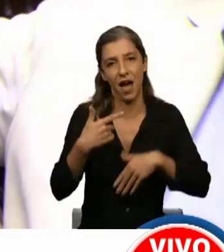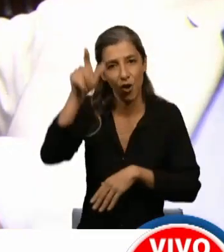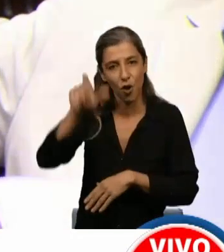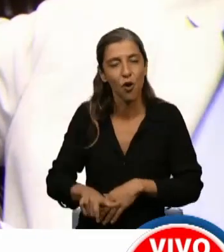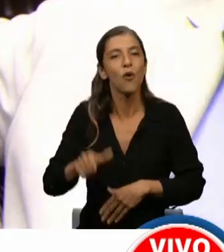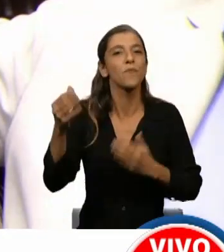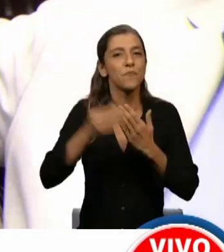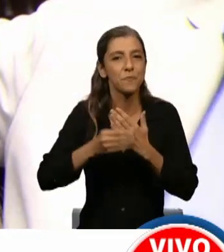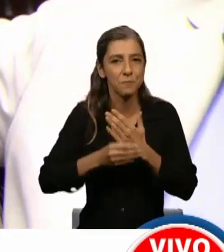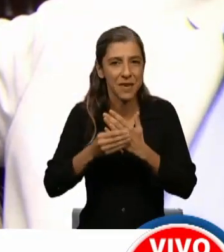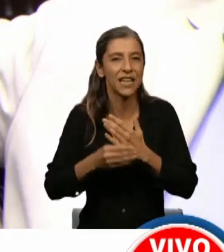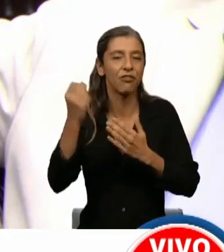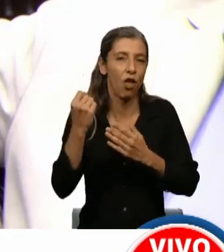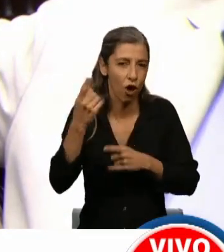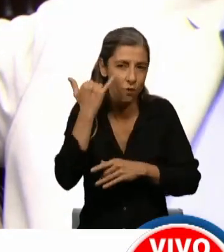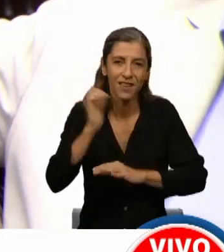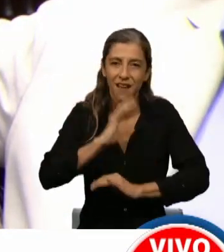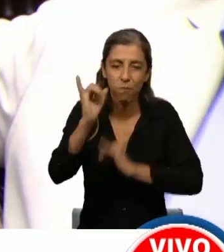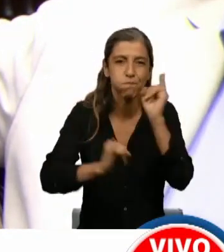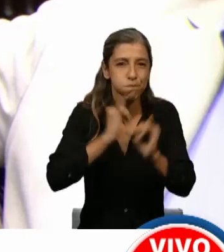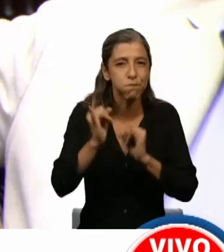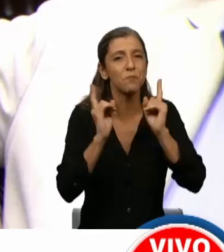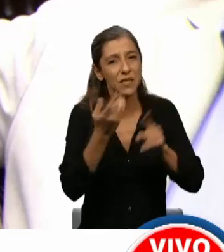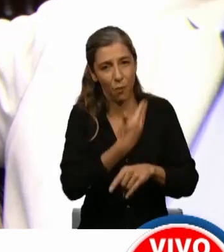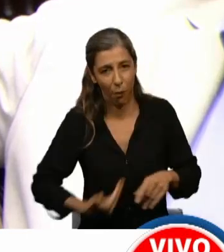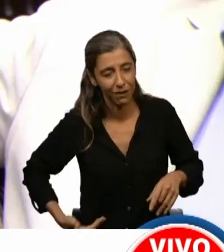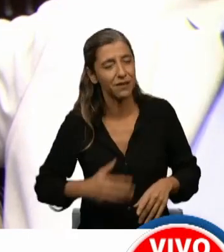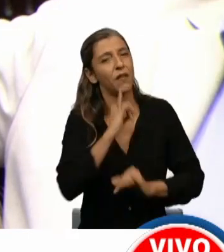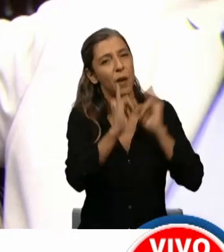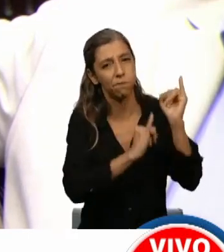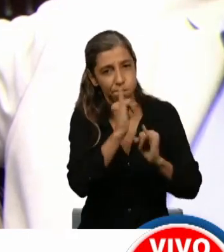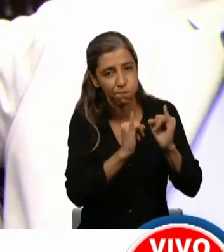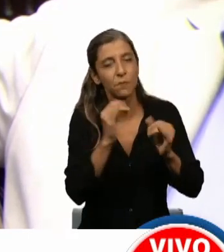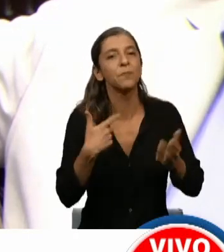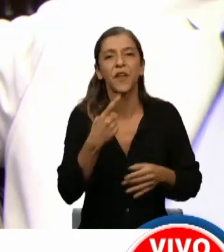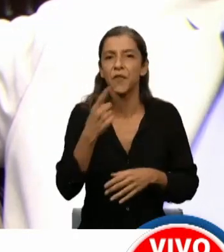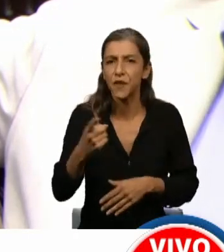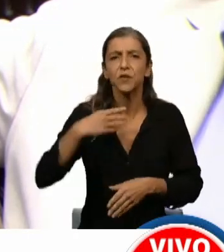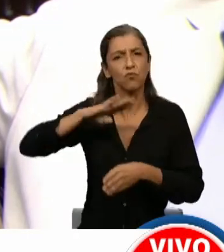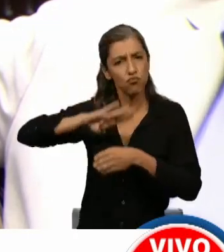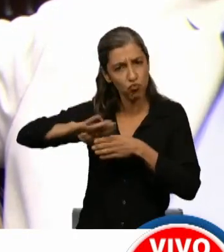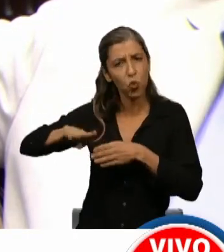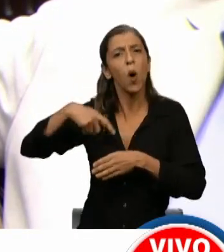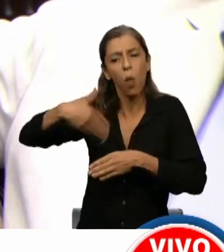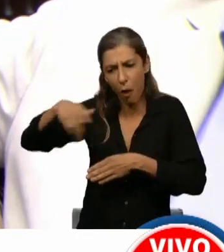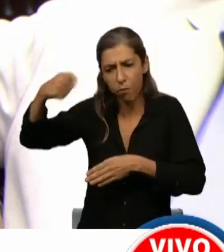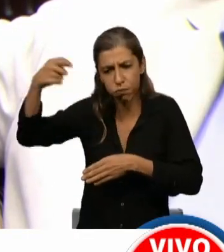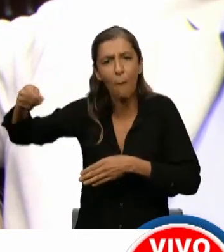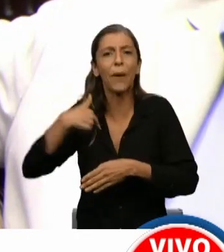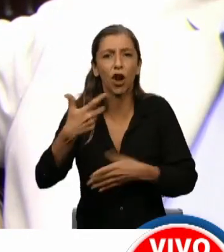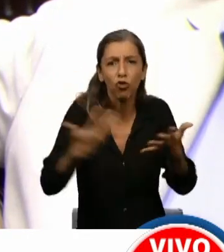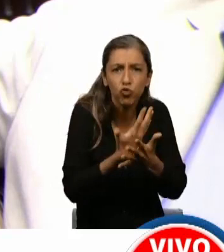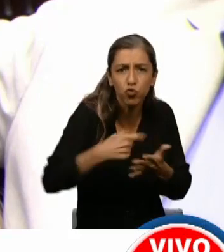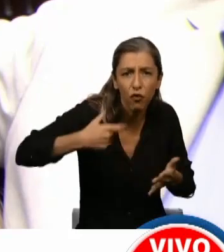través del propio presidente, cuando dice que la Argentina va a honrar sus deudas, pero no a costa del sufrimiento del pueblo